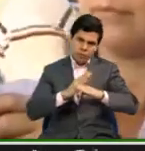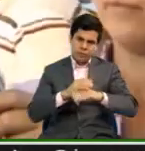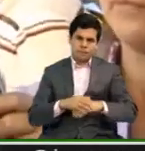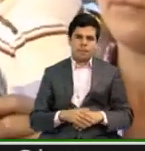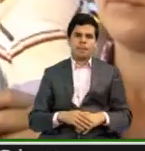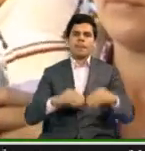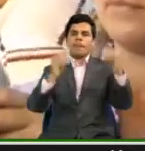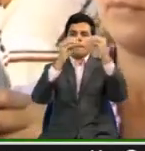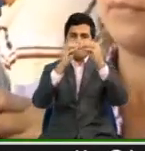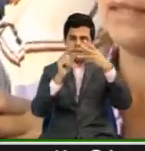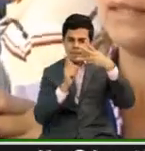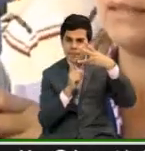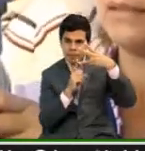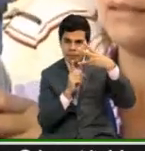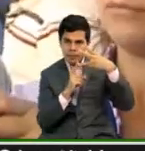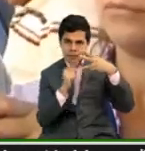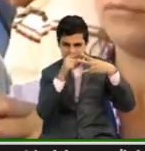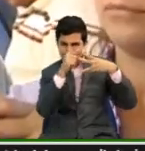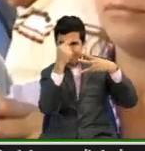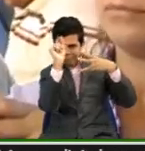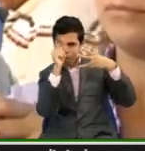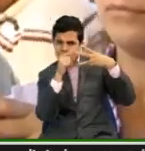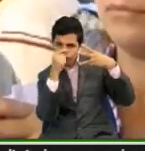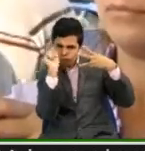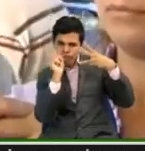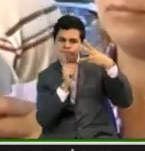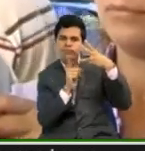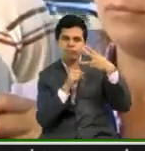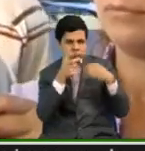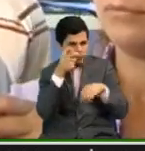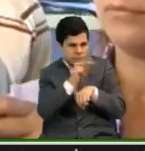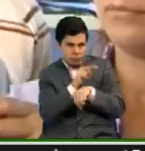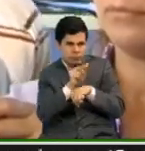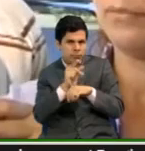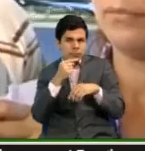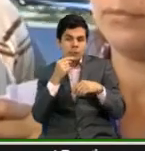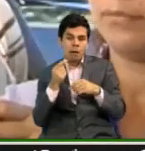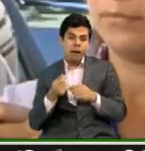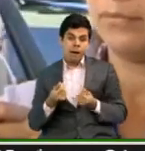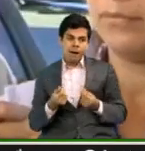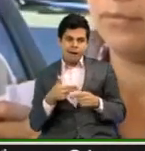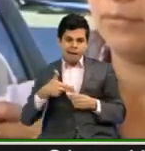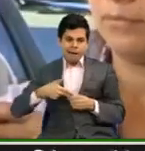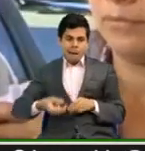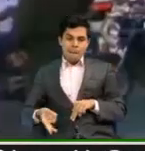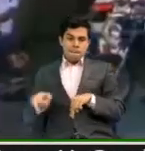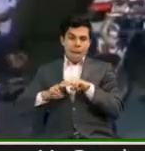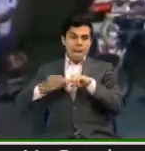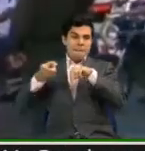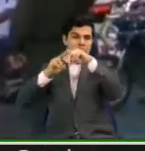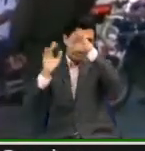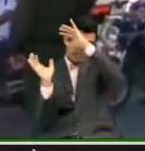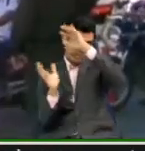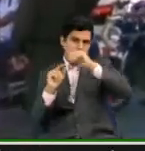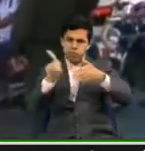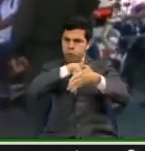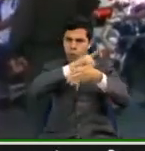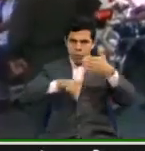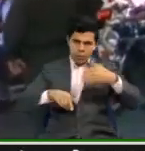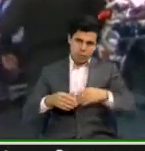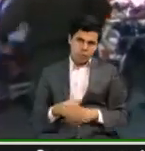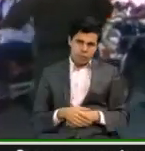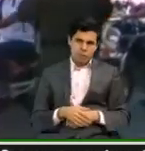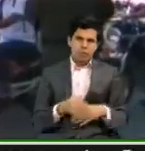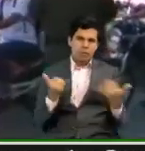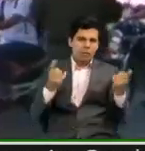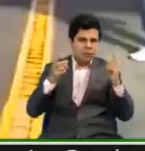generando también el control de que no haya especulación a través de venta en pipinas. Para los propietarios de las estaciones